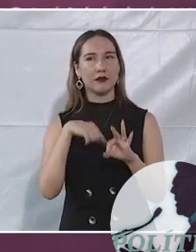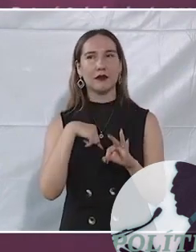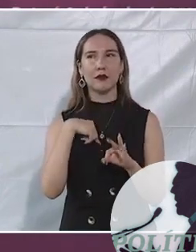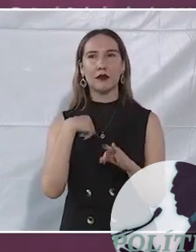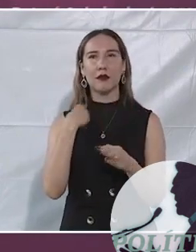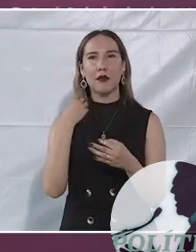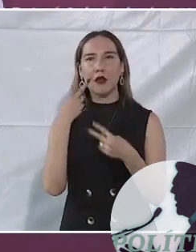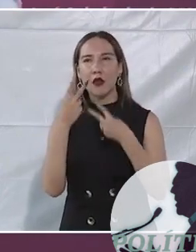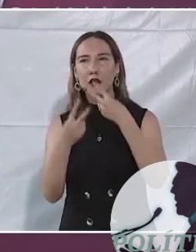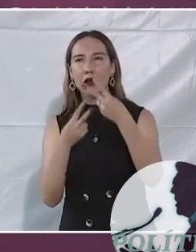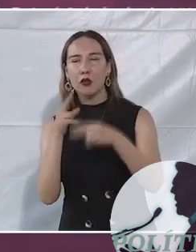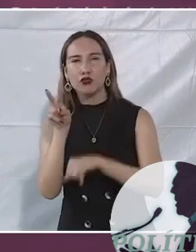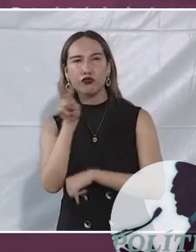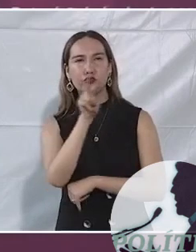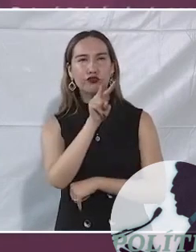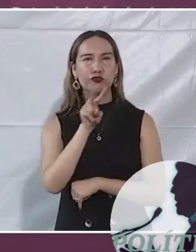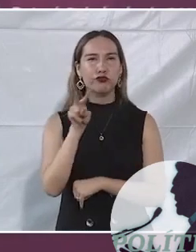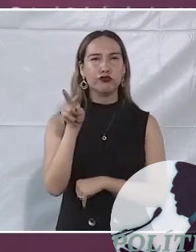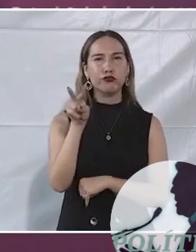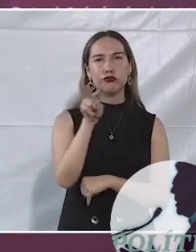surrealista, y va uno